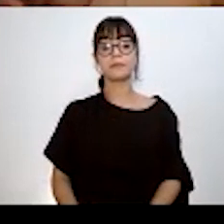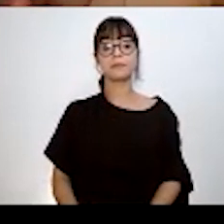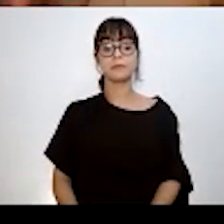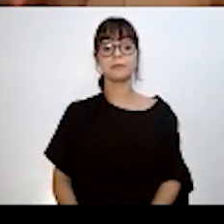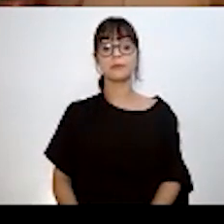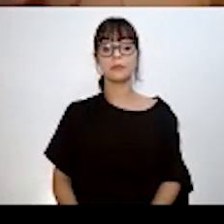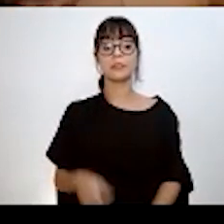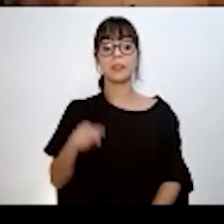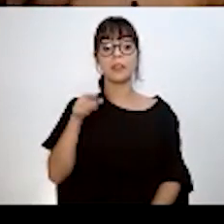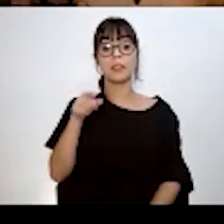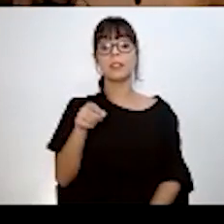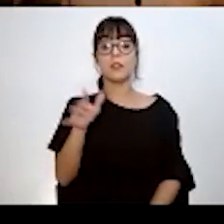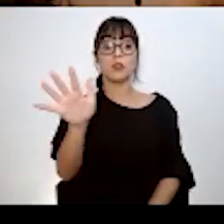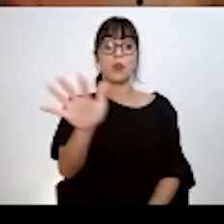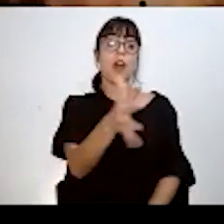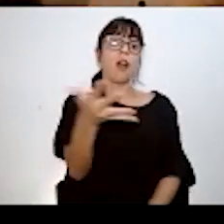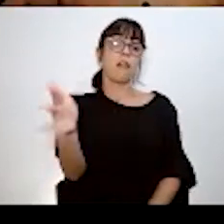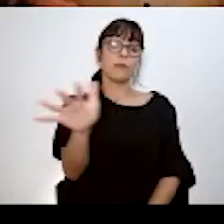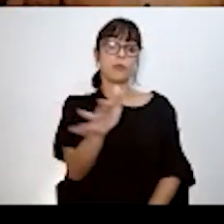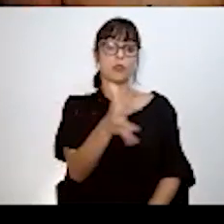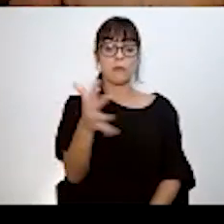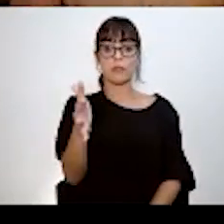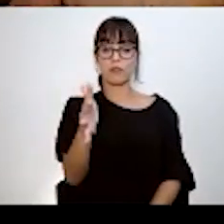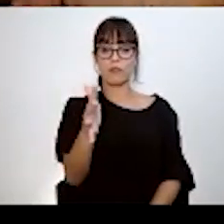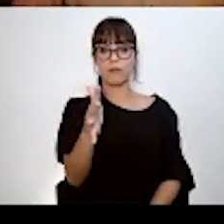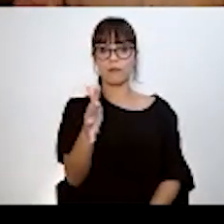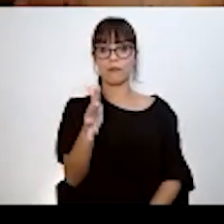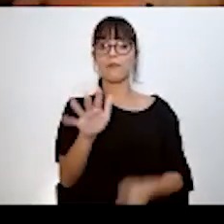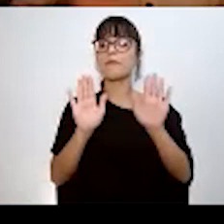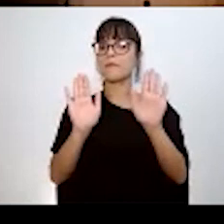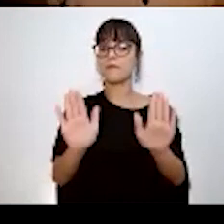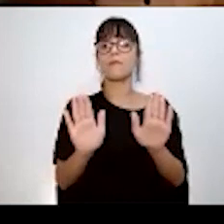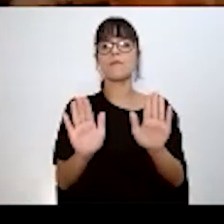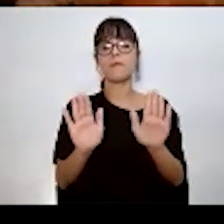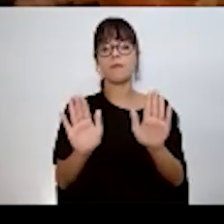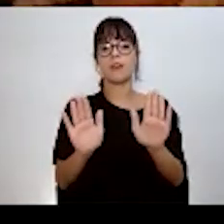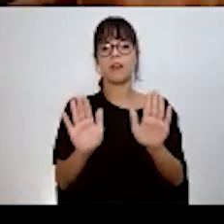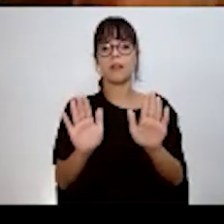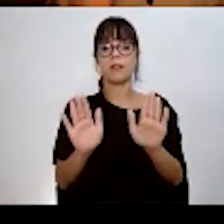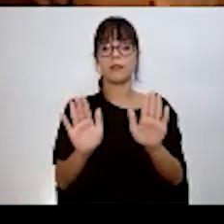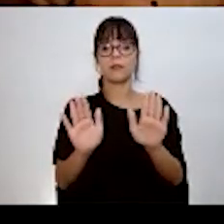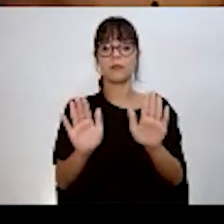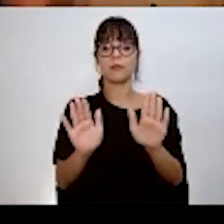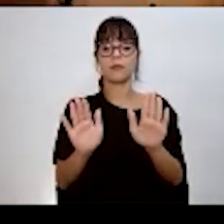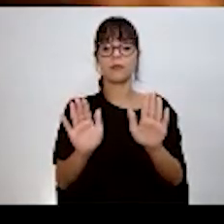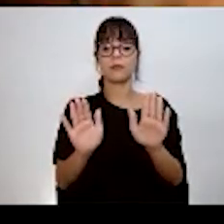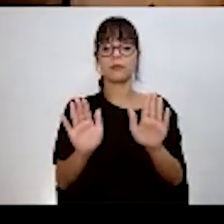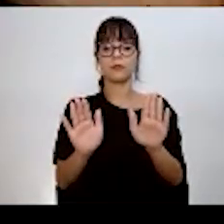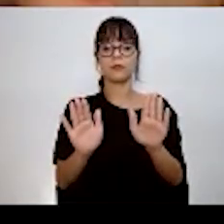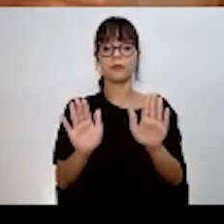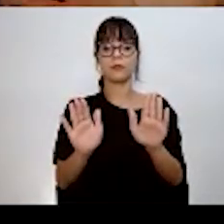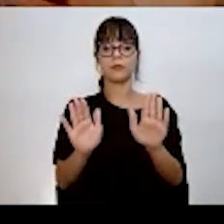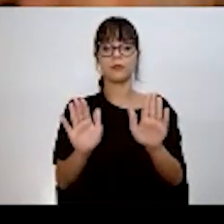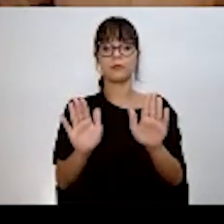visu que necesita un refuerzo que vaya un poquito más allá de las valoraciones que yo, desde mirando la pantalla